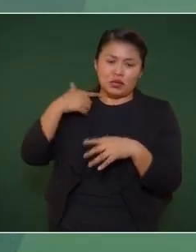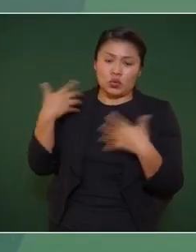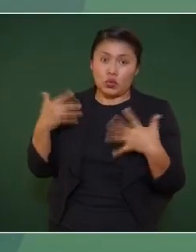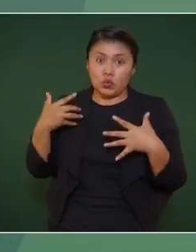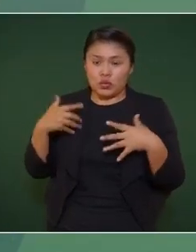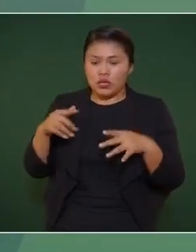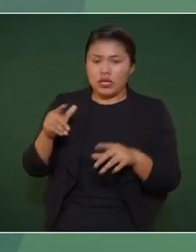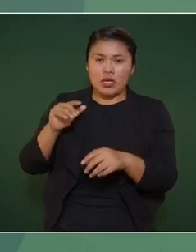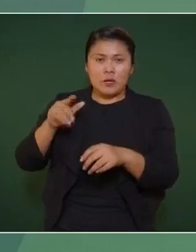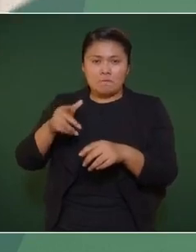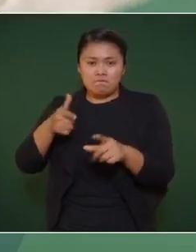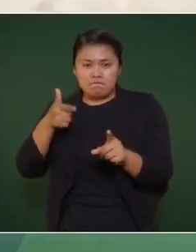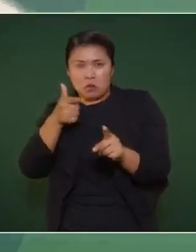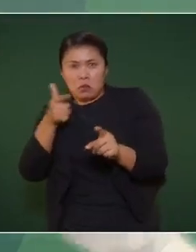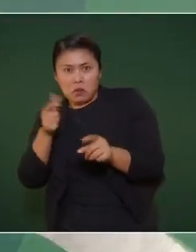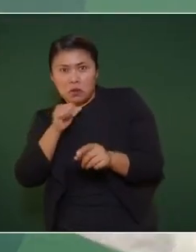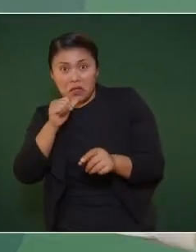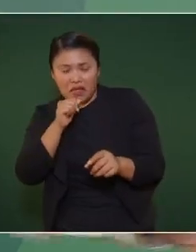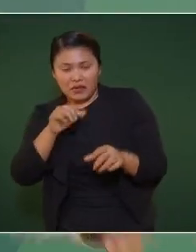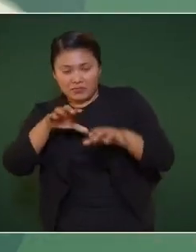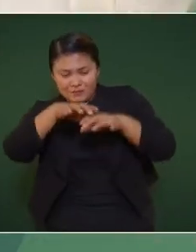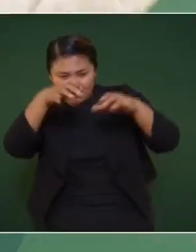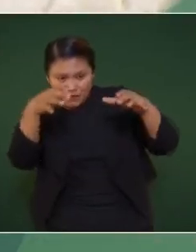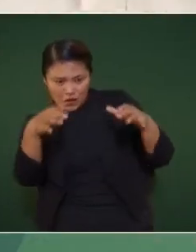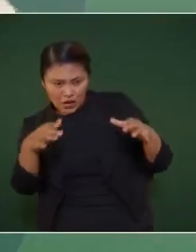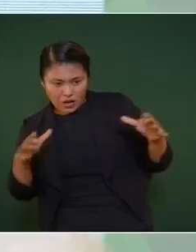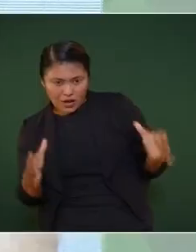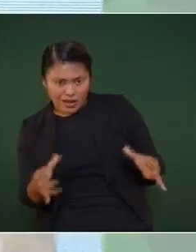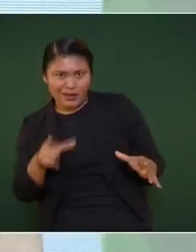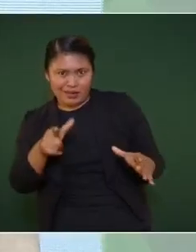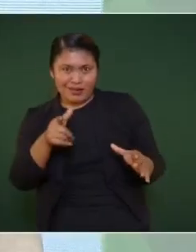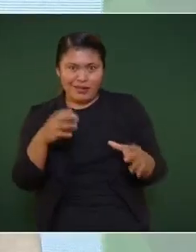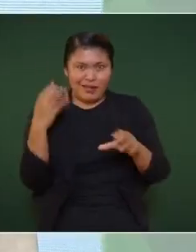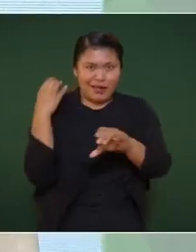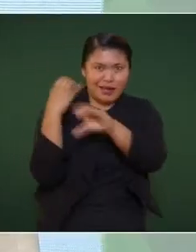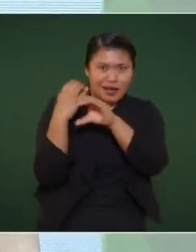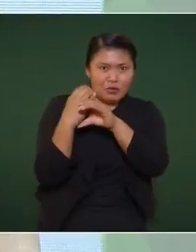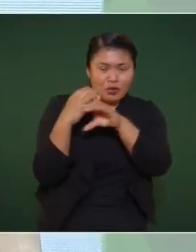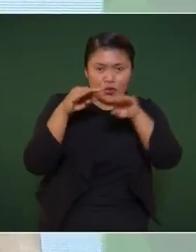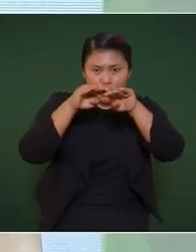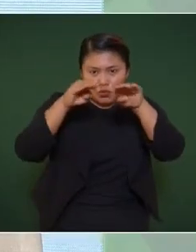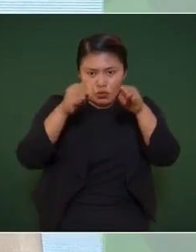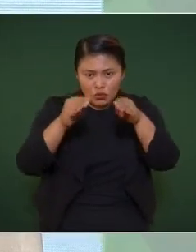blindadas como 100, 200.